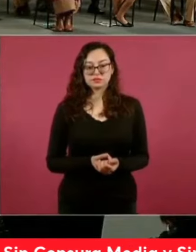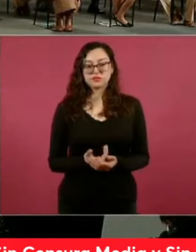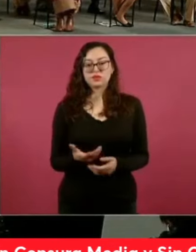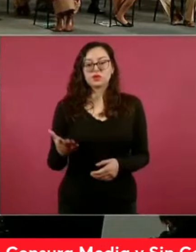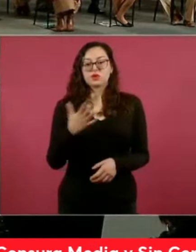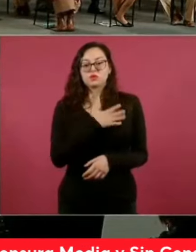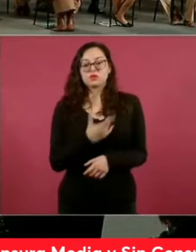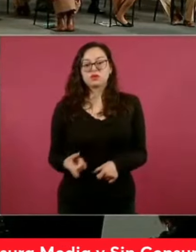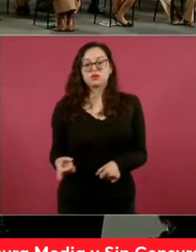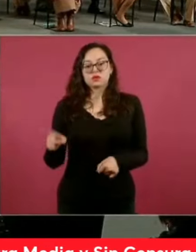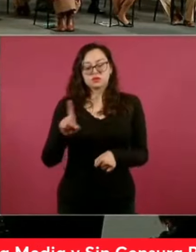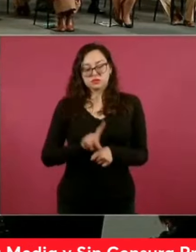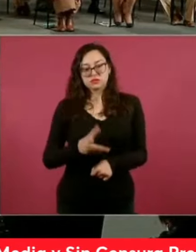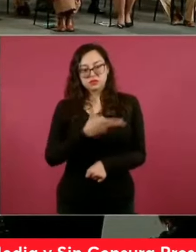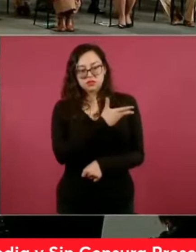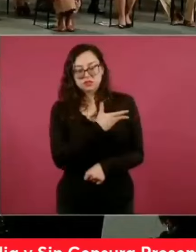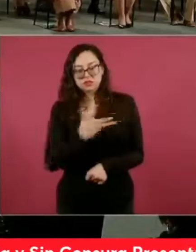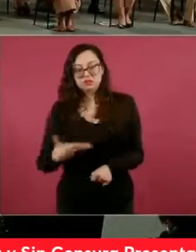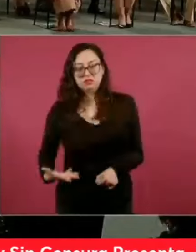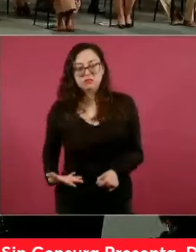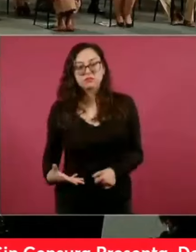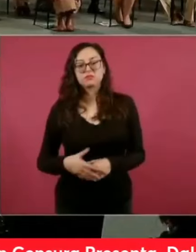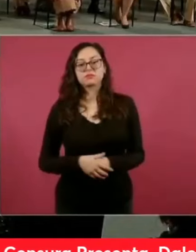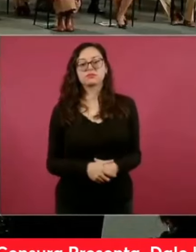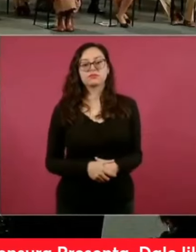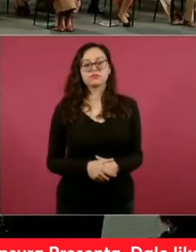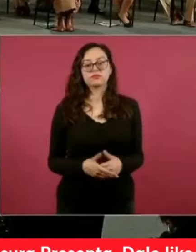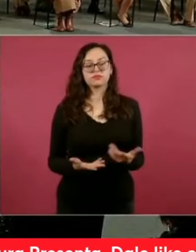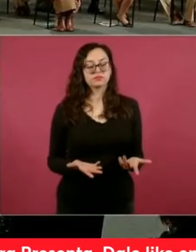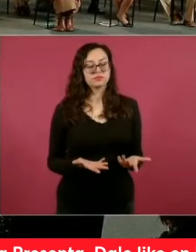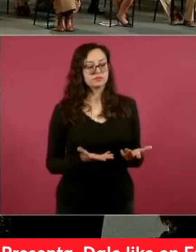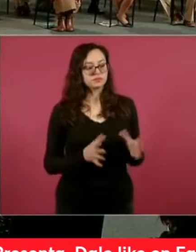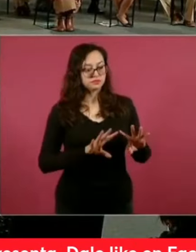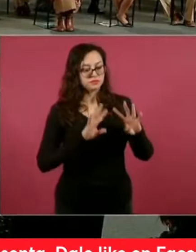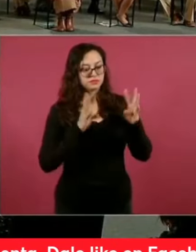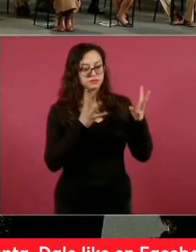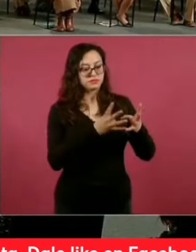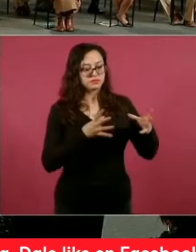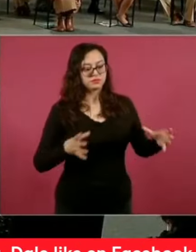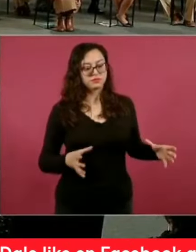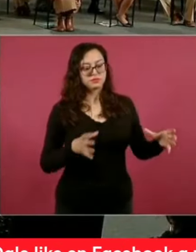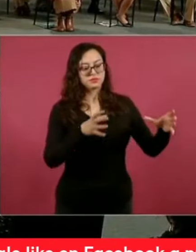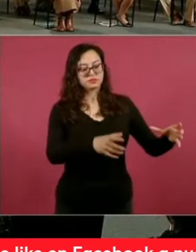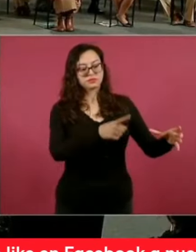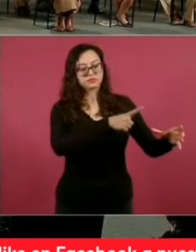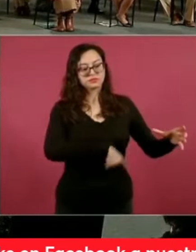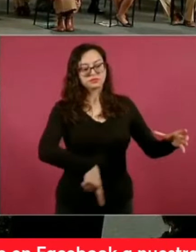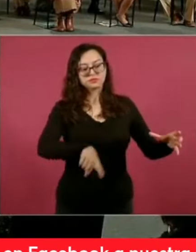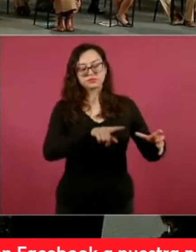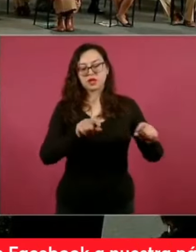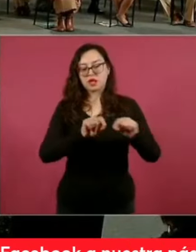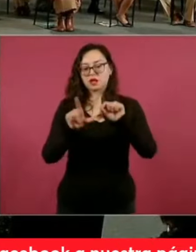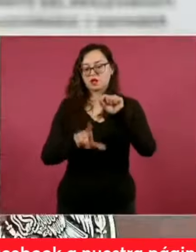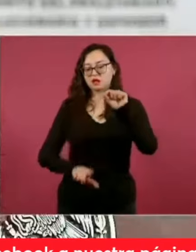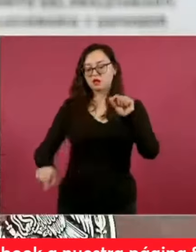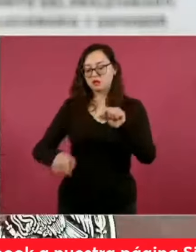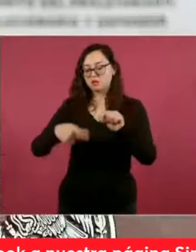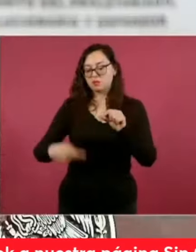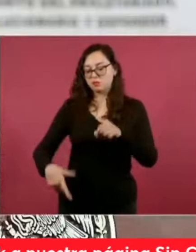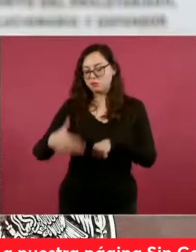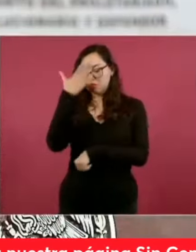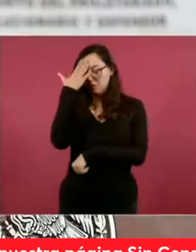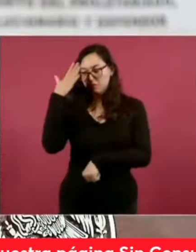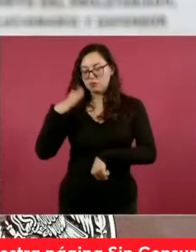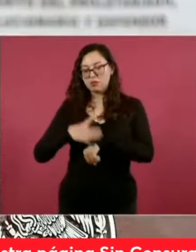Buenos días, señor presidente, distinguidos miembros del Consejo Honorario para la Memoria Histórica de México, del Archivo General de la